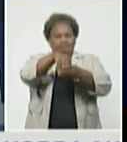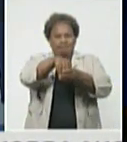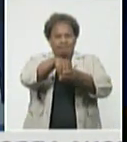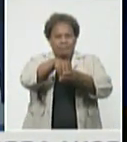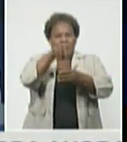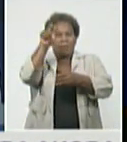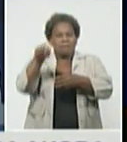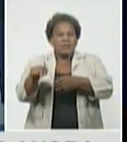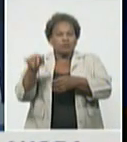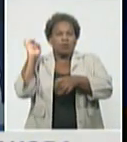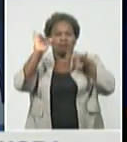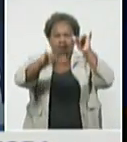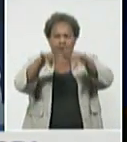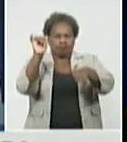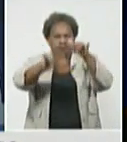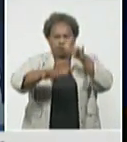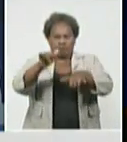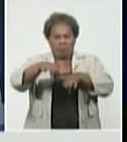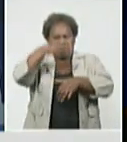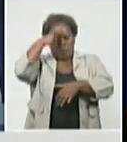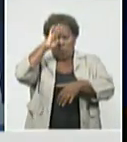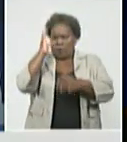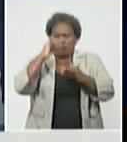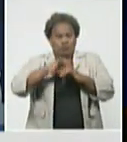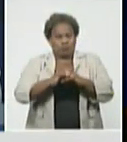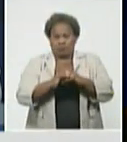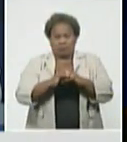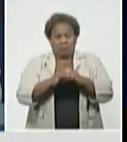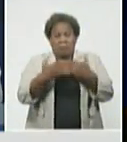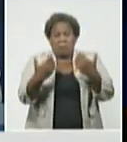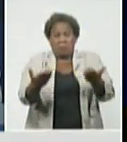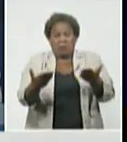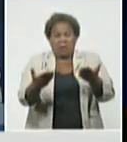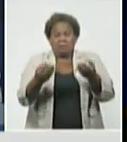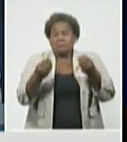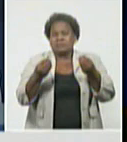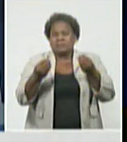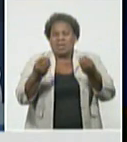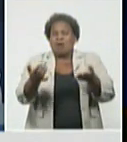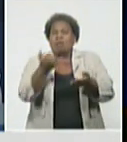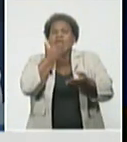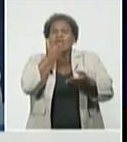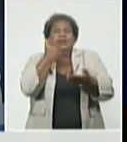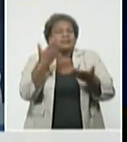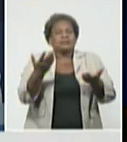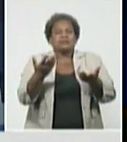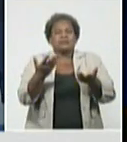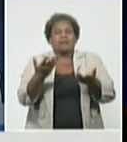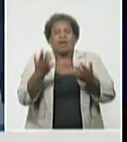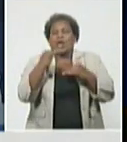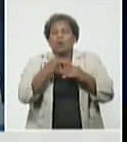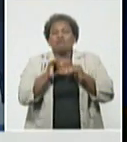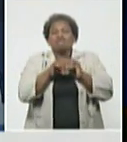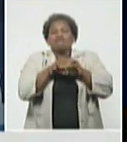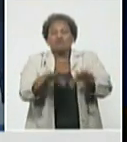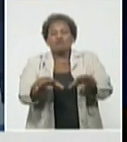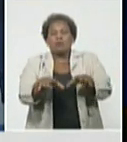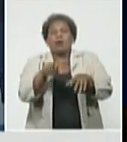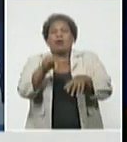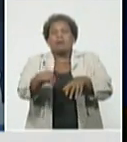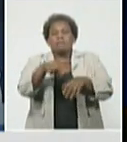importados, que siempre decimos que como son importados, pues no inciden en la tasa de la